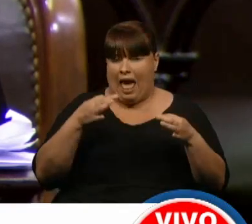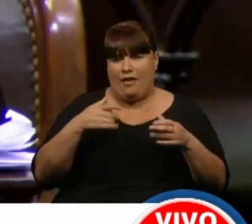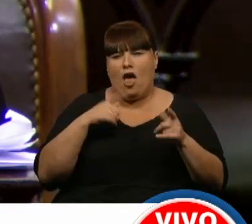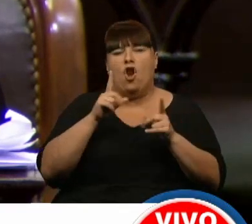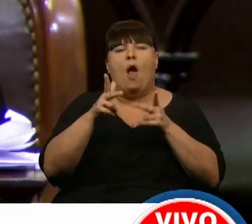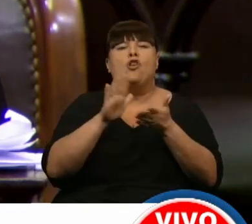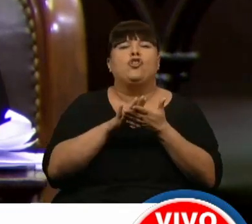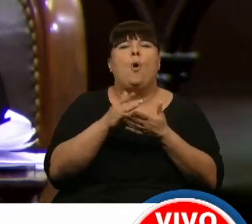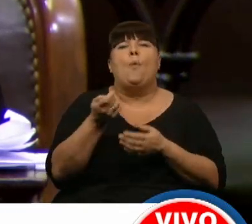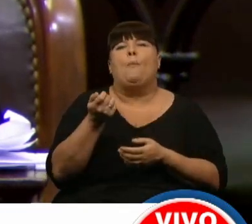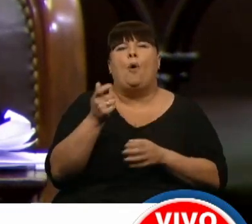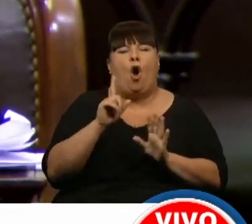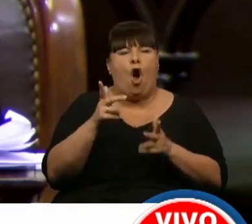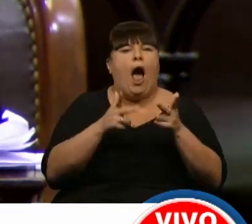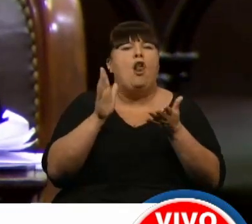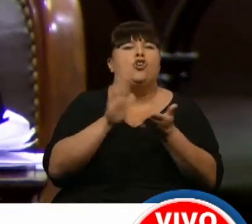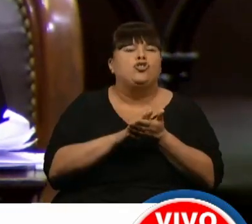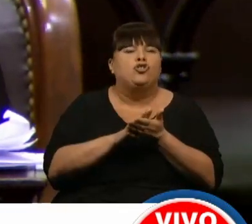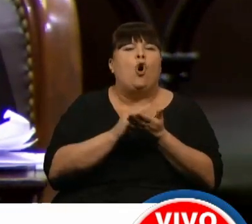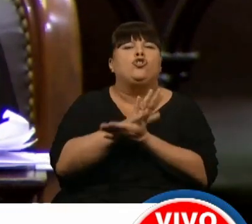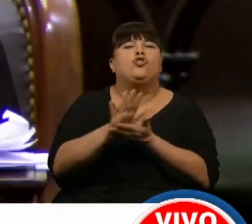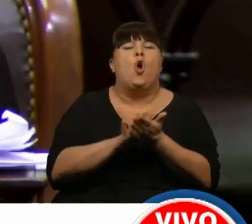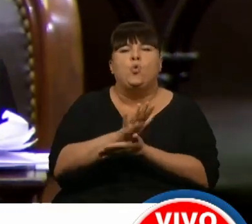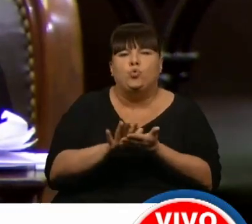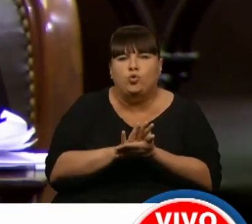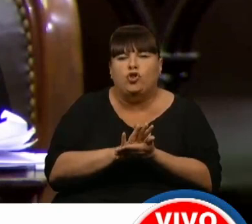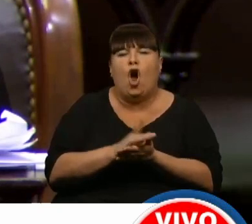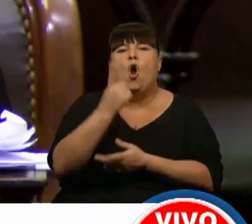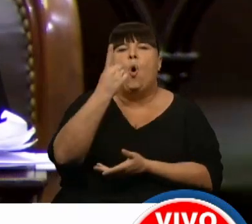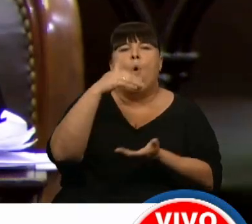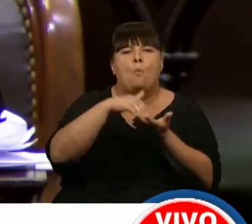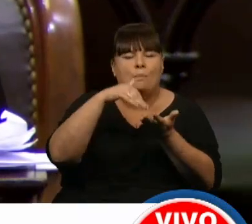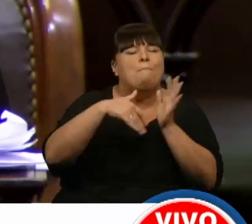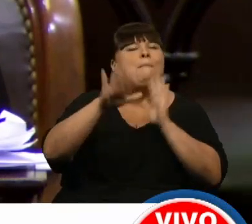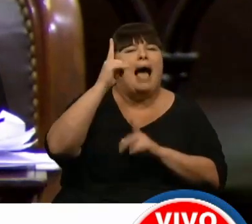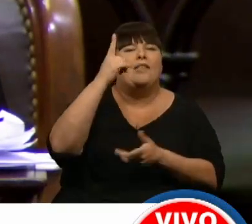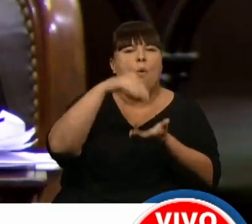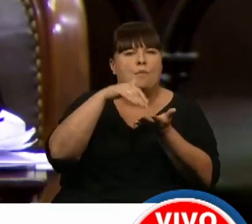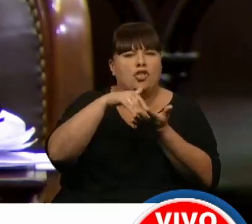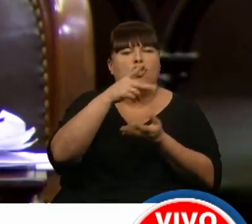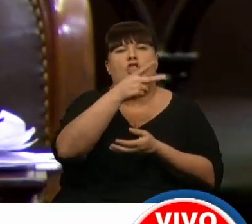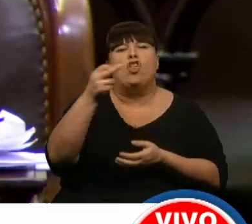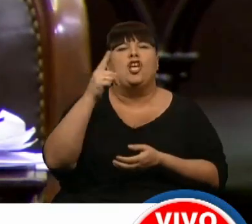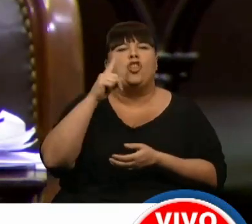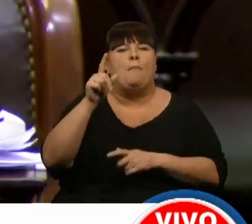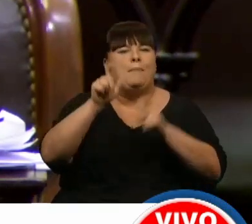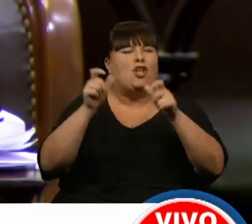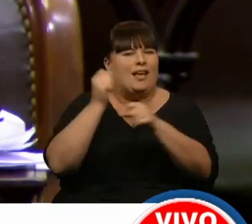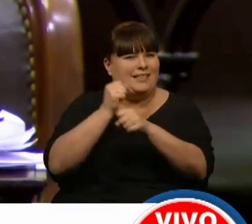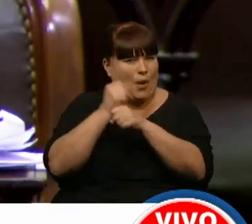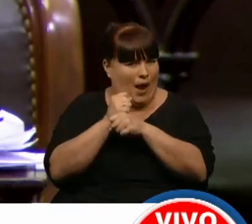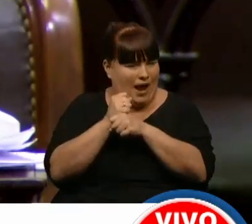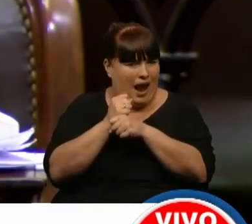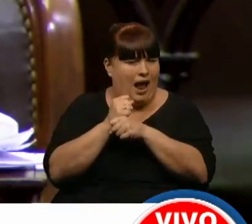no hablamos de poco, hablamos de la salida de más de 1.200.000